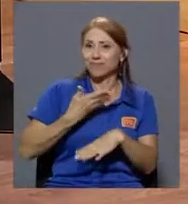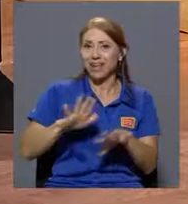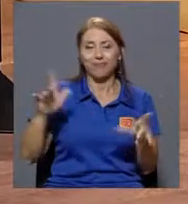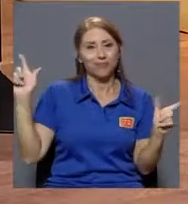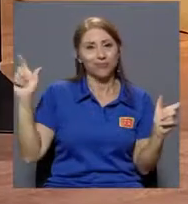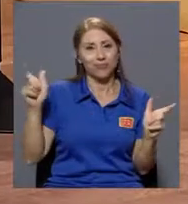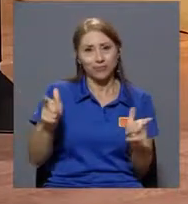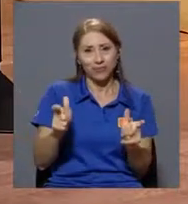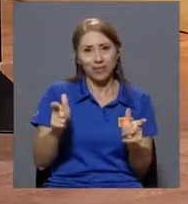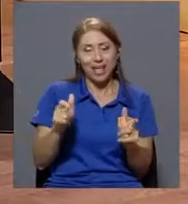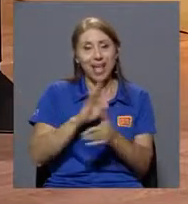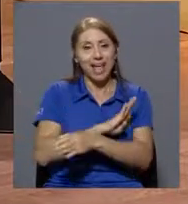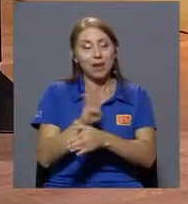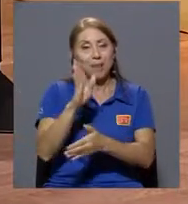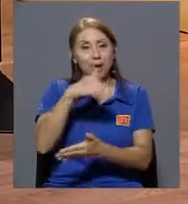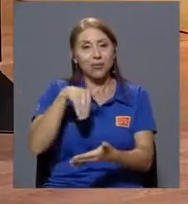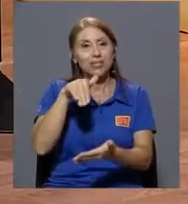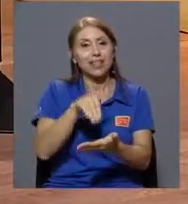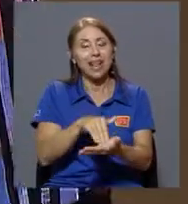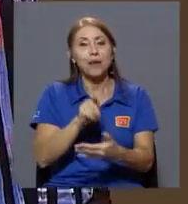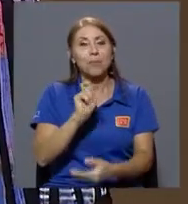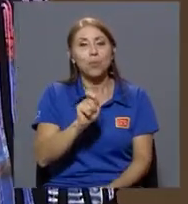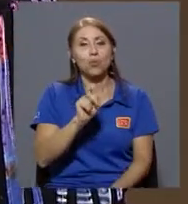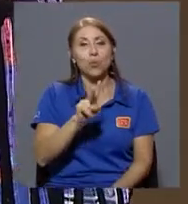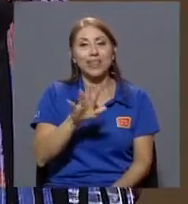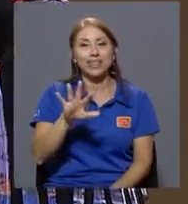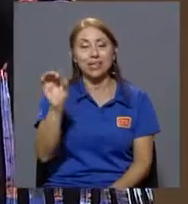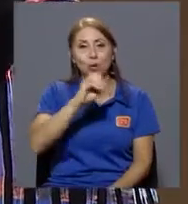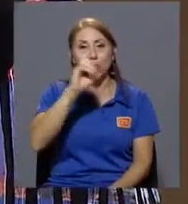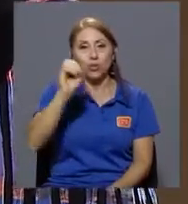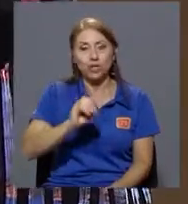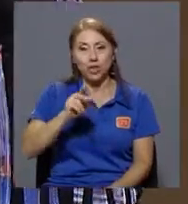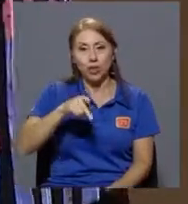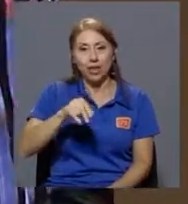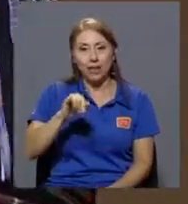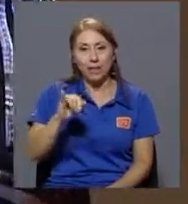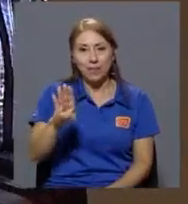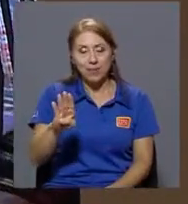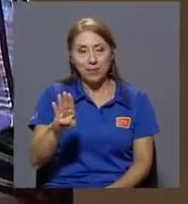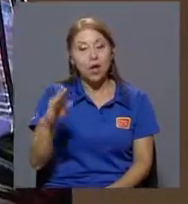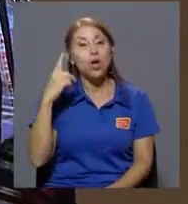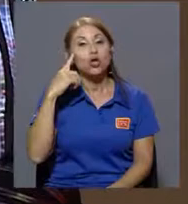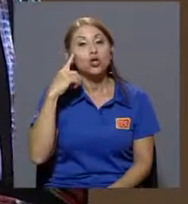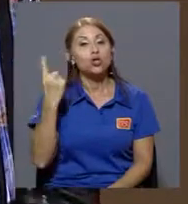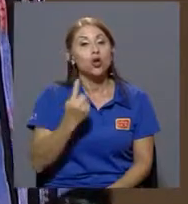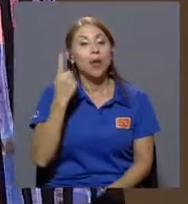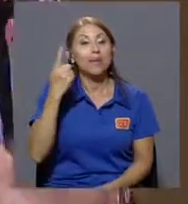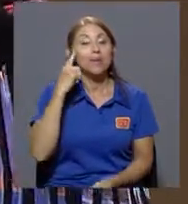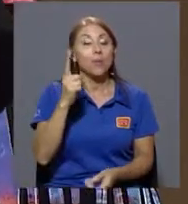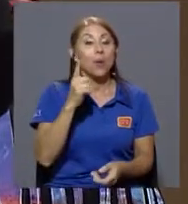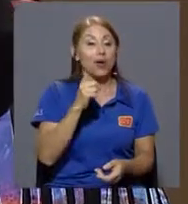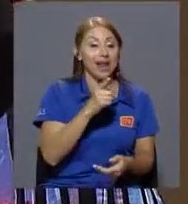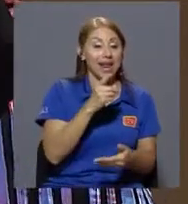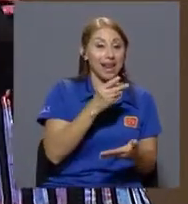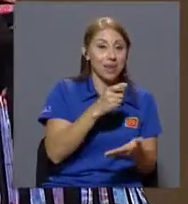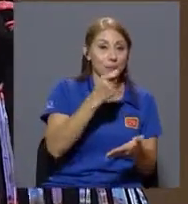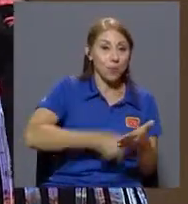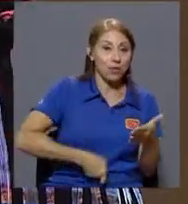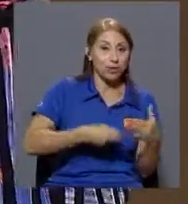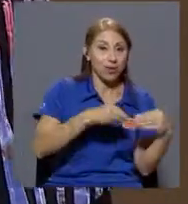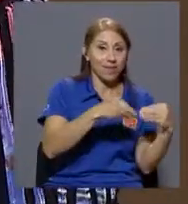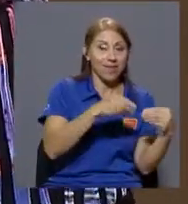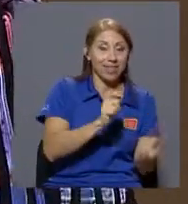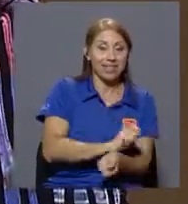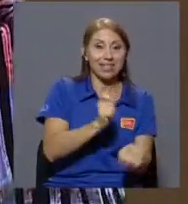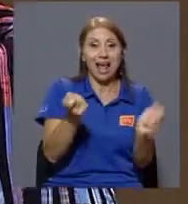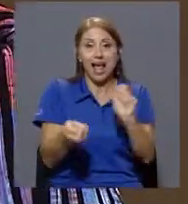en 0.25% del PIB solo por el ingreso o el cambio del impuesto de ventas al impuesto al valor agregado,